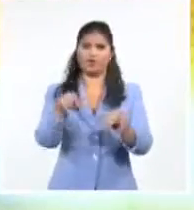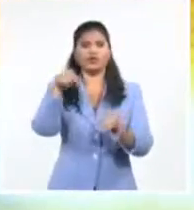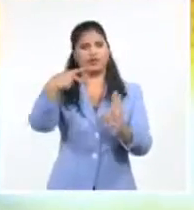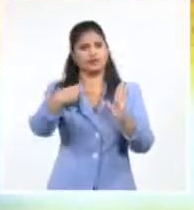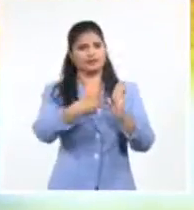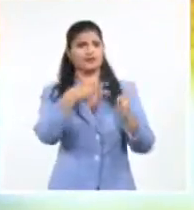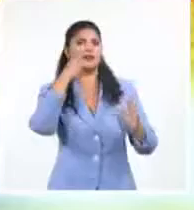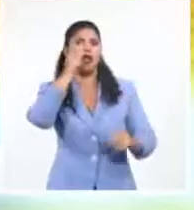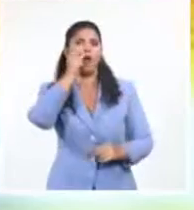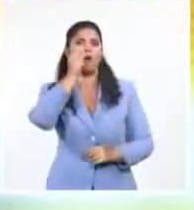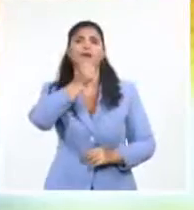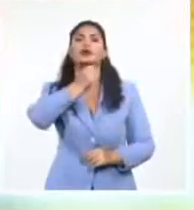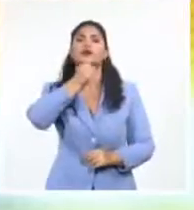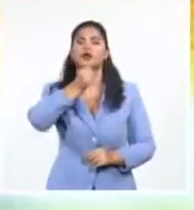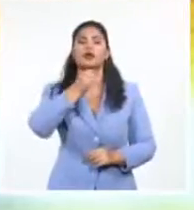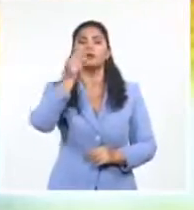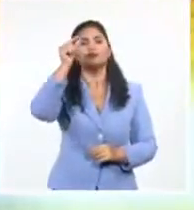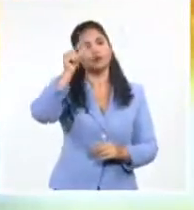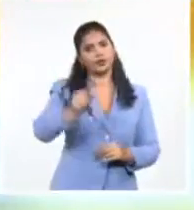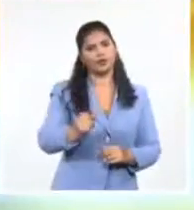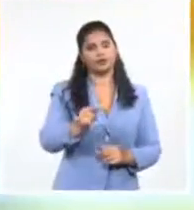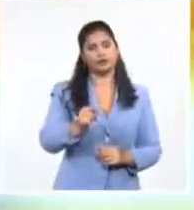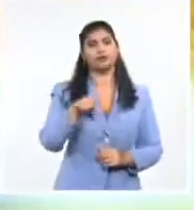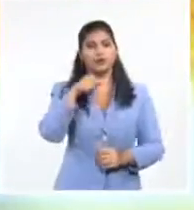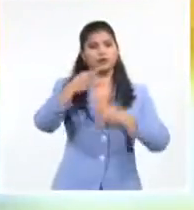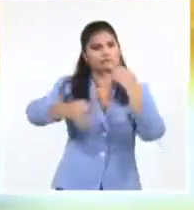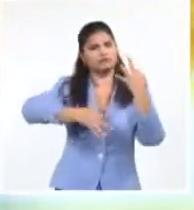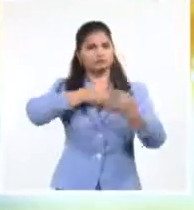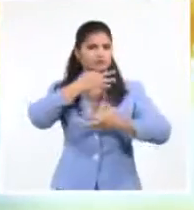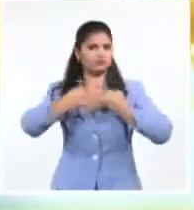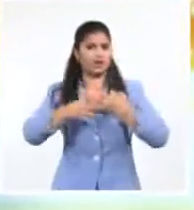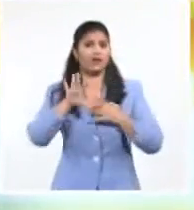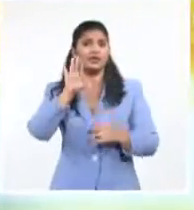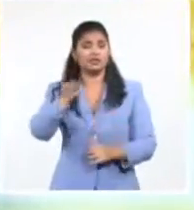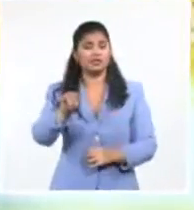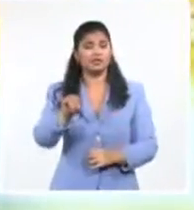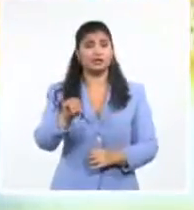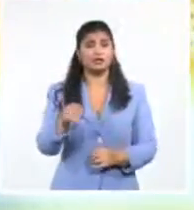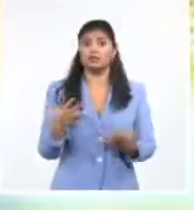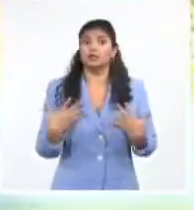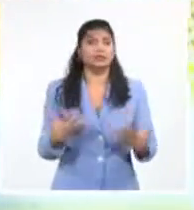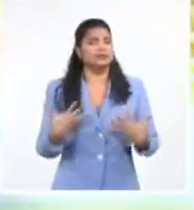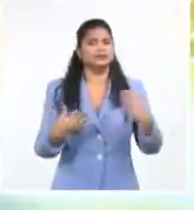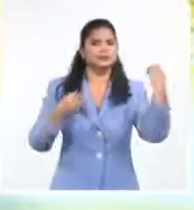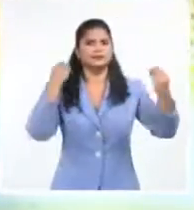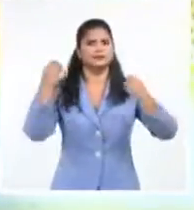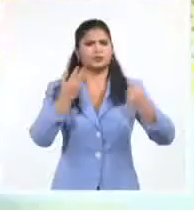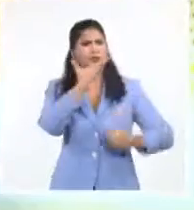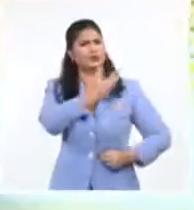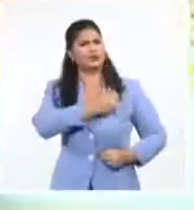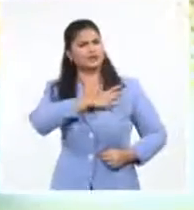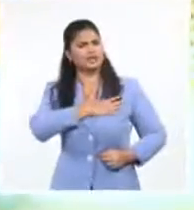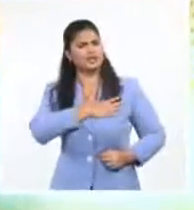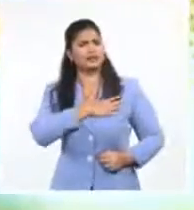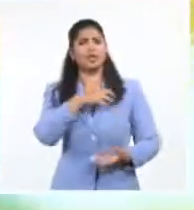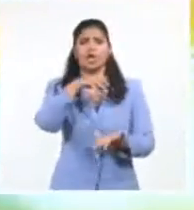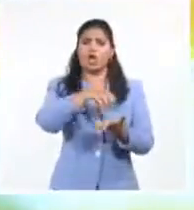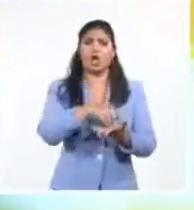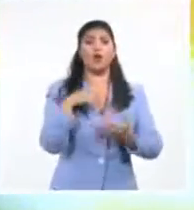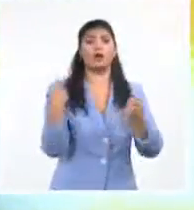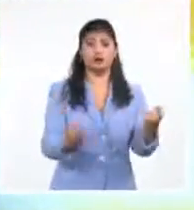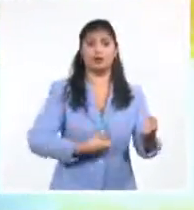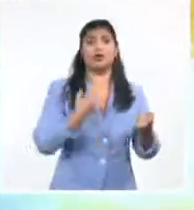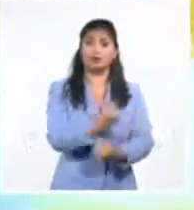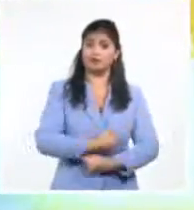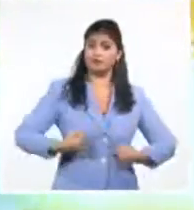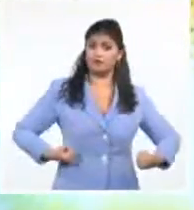con el colaborador de este canal, Fadi Maruf. Sus primeras palabras han sido Alepo y Latakia destruidas, ciudades que con mucho esfuerzo